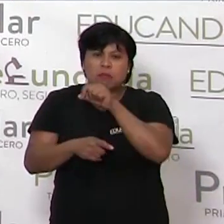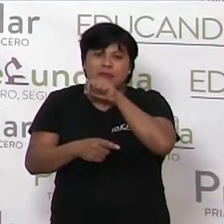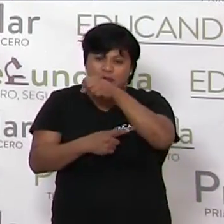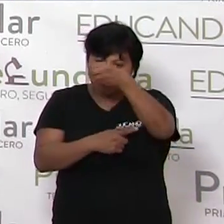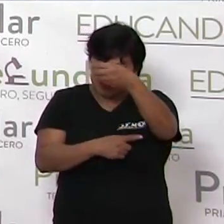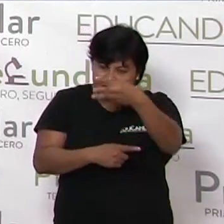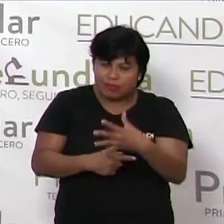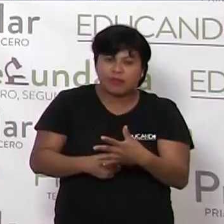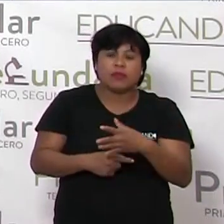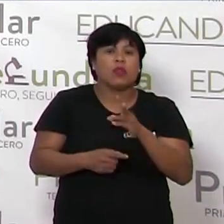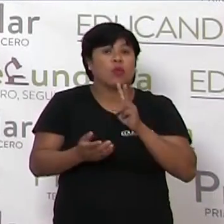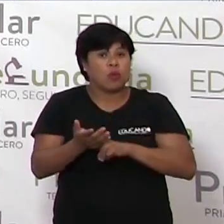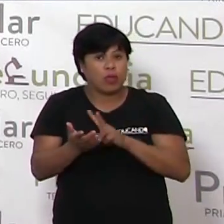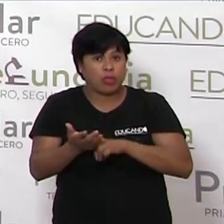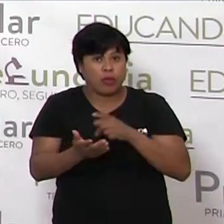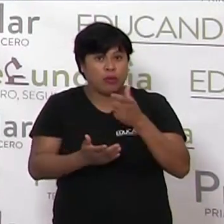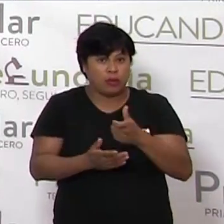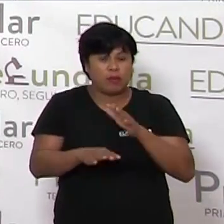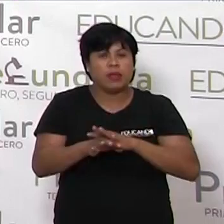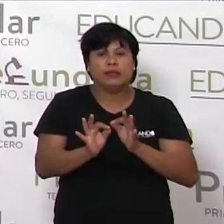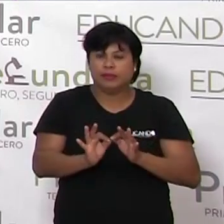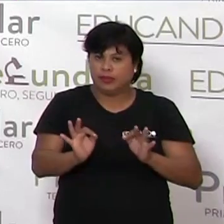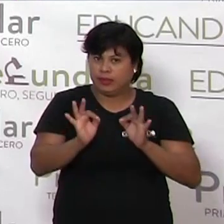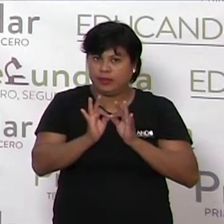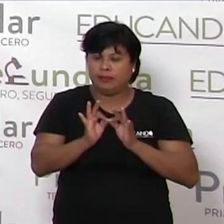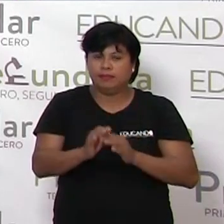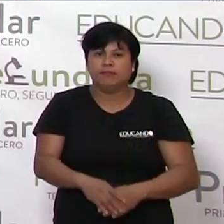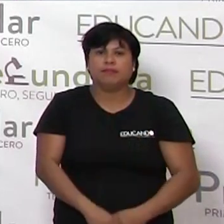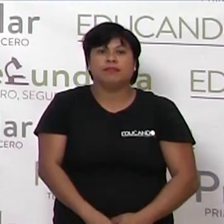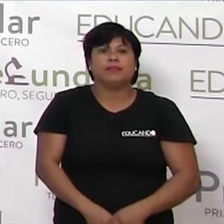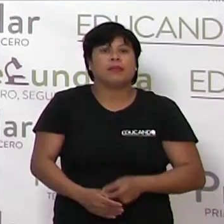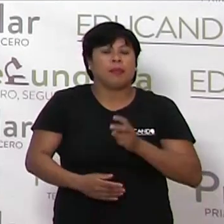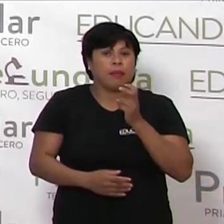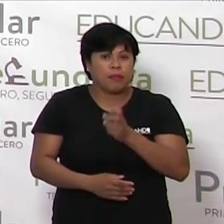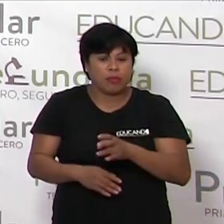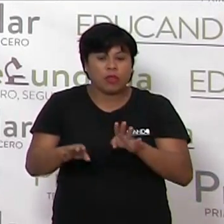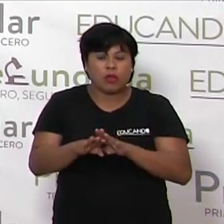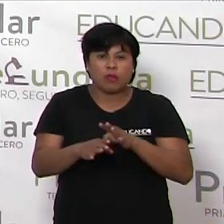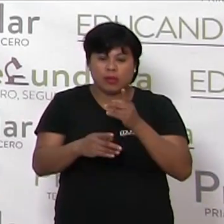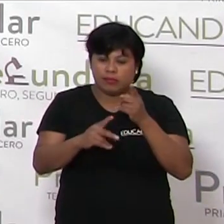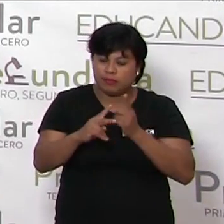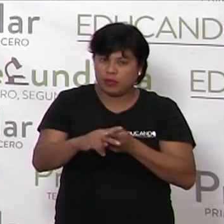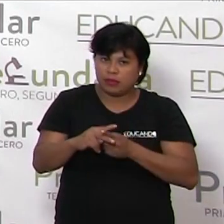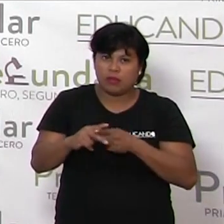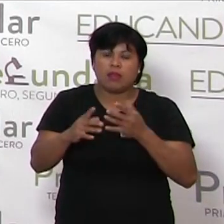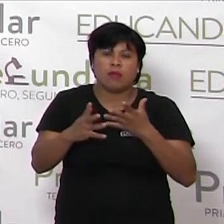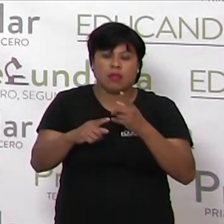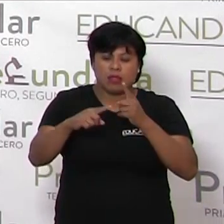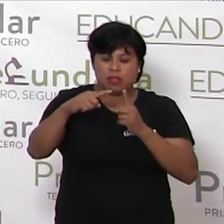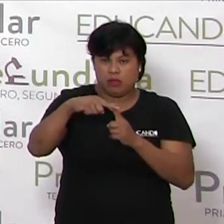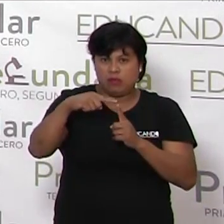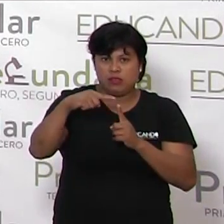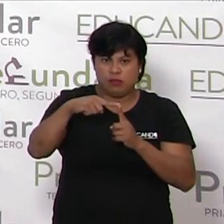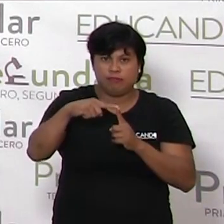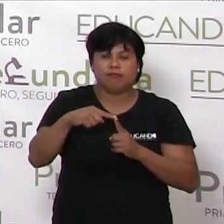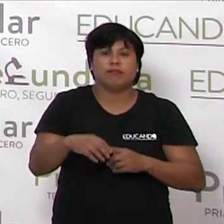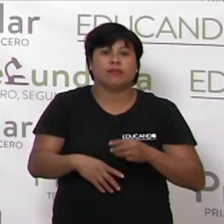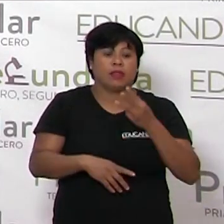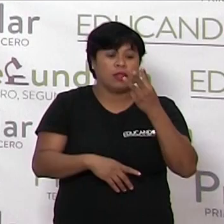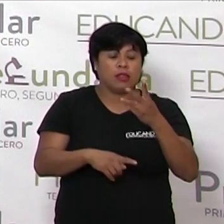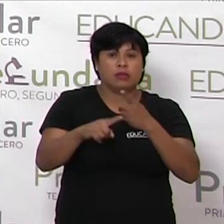estos resultados. Ya establecí cuánto cuesta uno, que era lo más importante, haciendo un algoritmo de división. Entonces